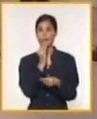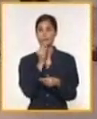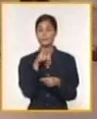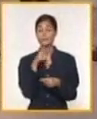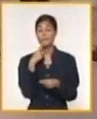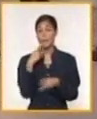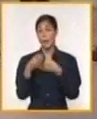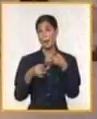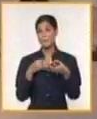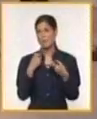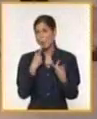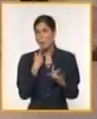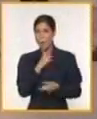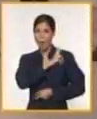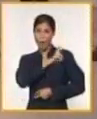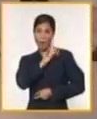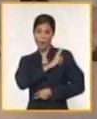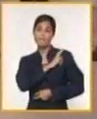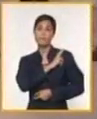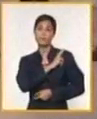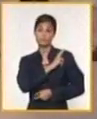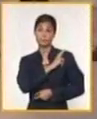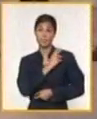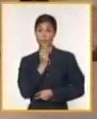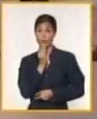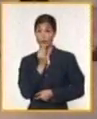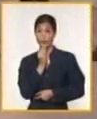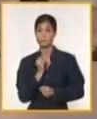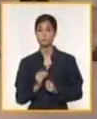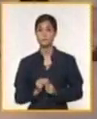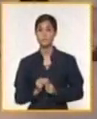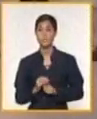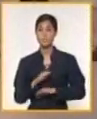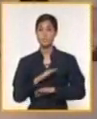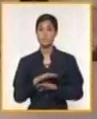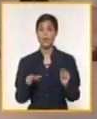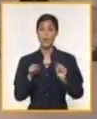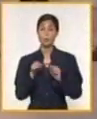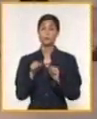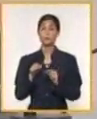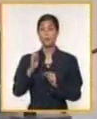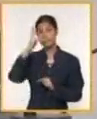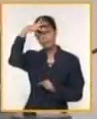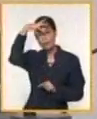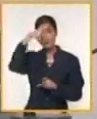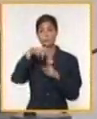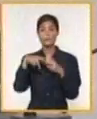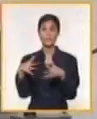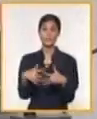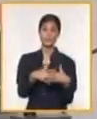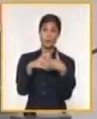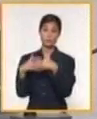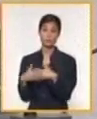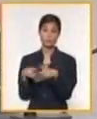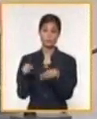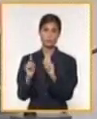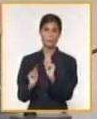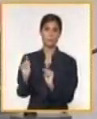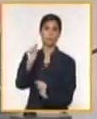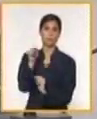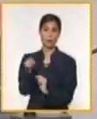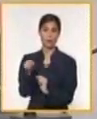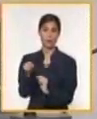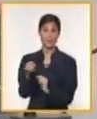de Netanyahu. Pero bueno, usted hablaba de Trump, hablaba de Estados Unidos, que es un elemento importantísimo en todo lo